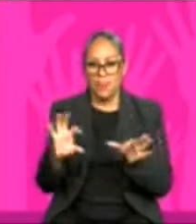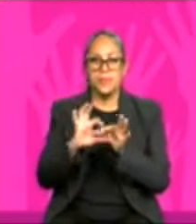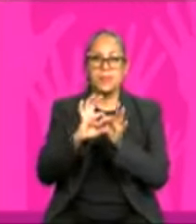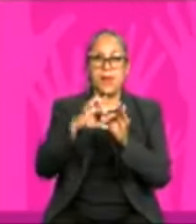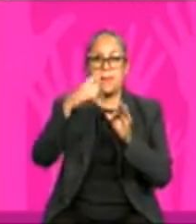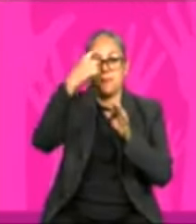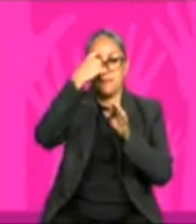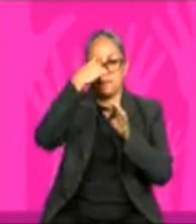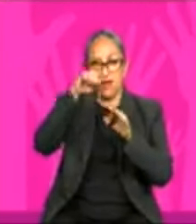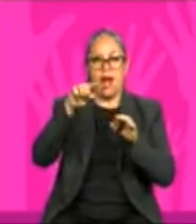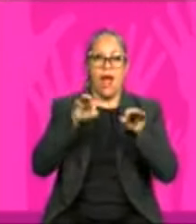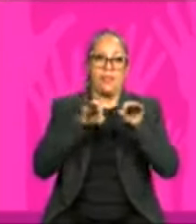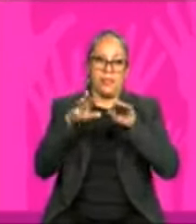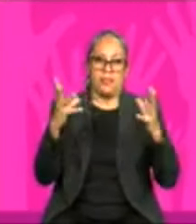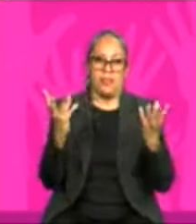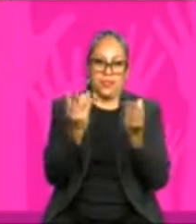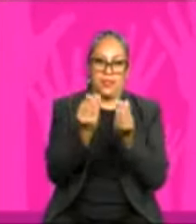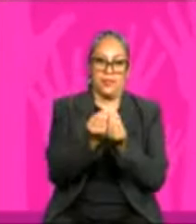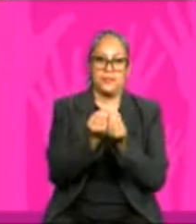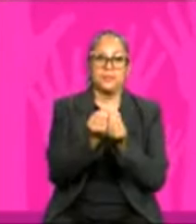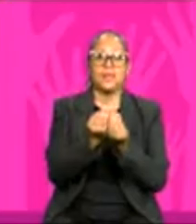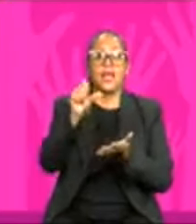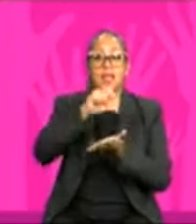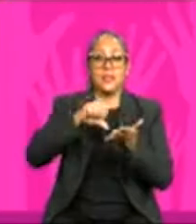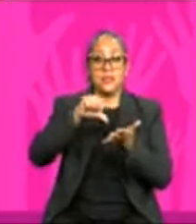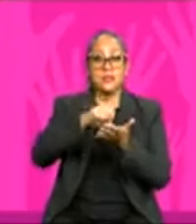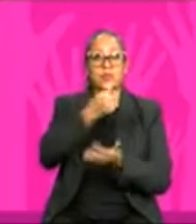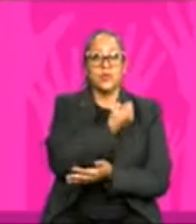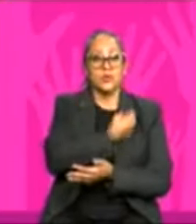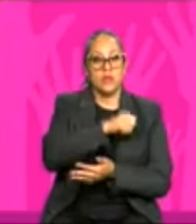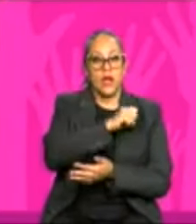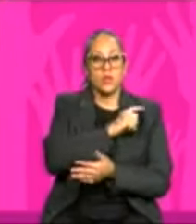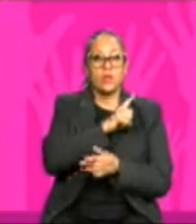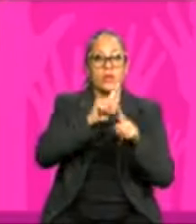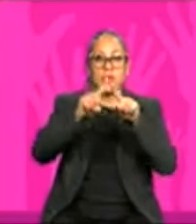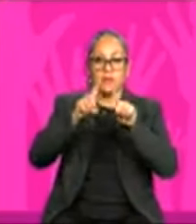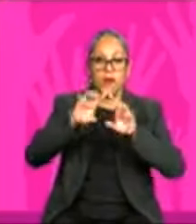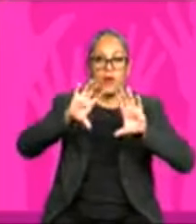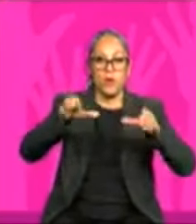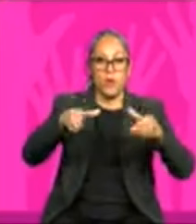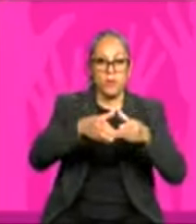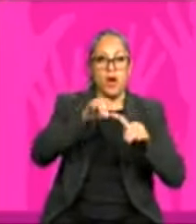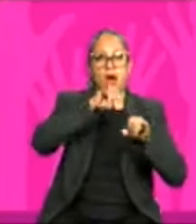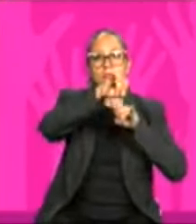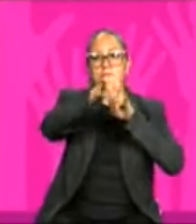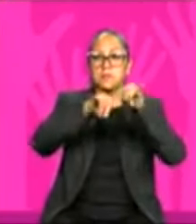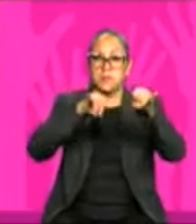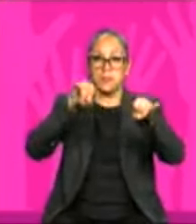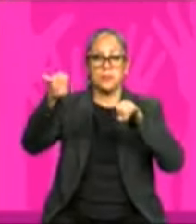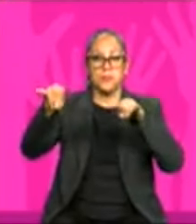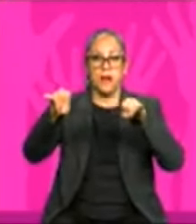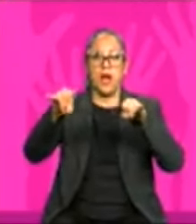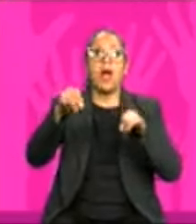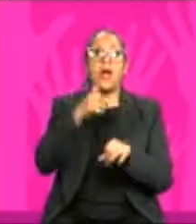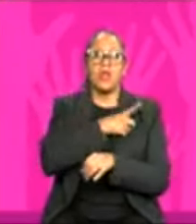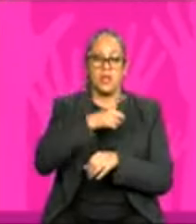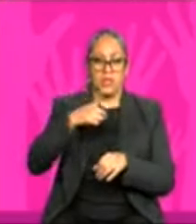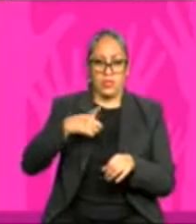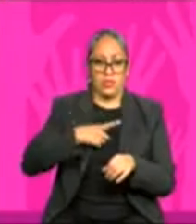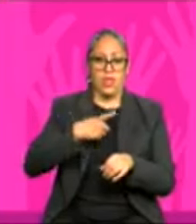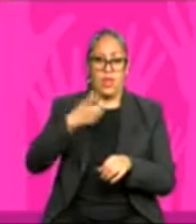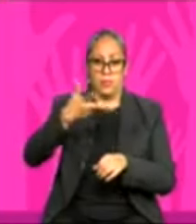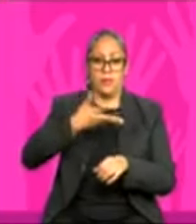trabajo. Los centros de salud de las comunidades más alejadas contarán con médicos los 7 días